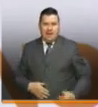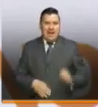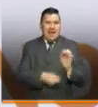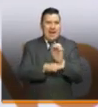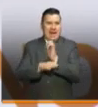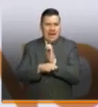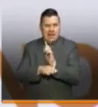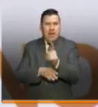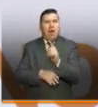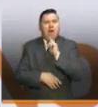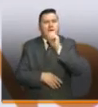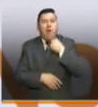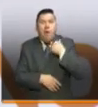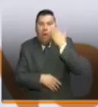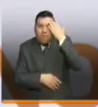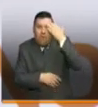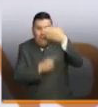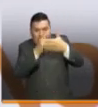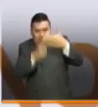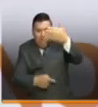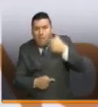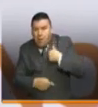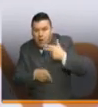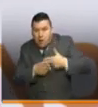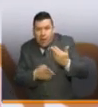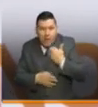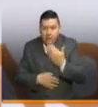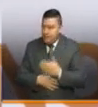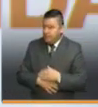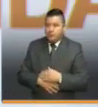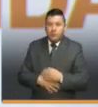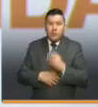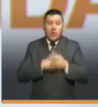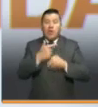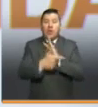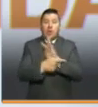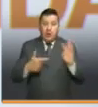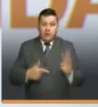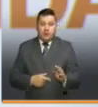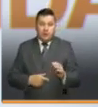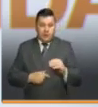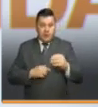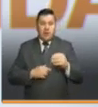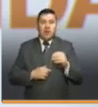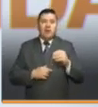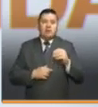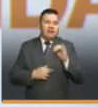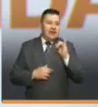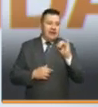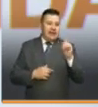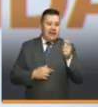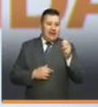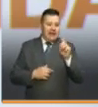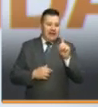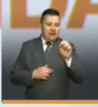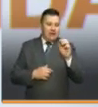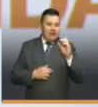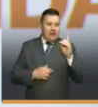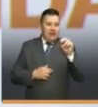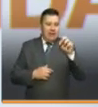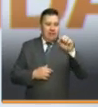pueda consultar si es beneficiar de este programa o no ingreso solidario dnp